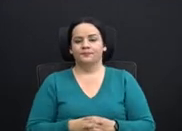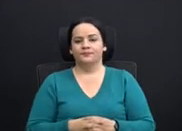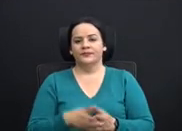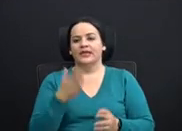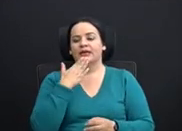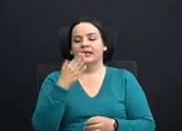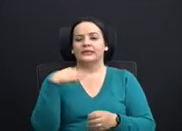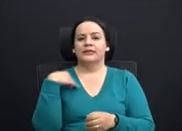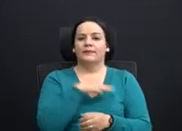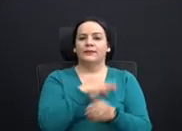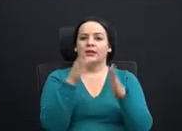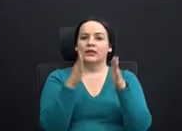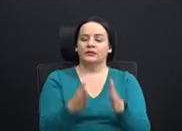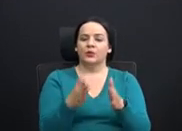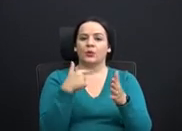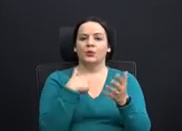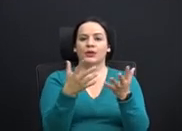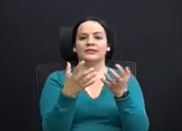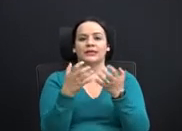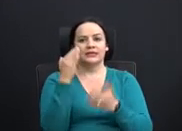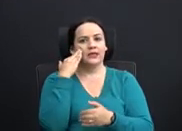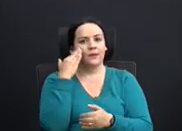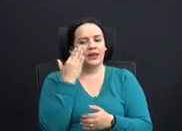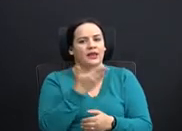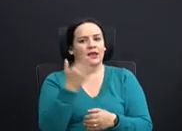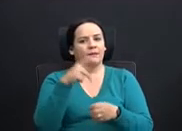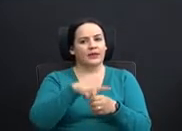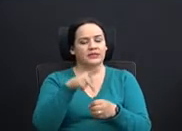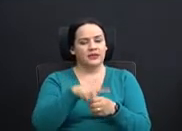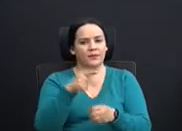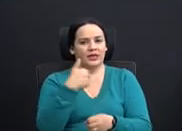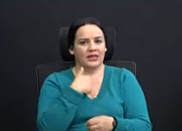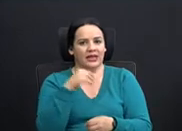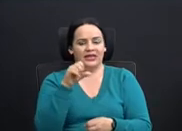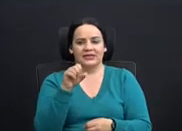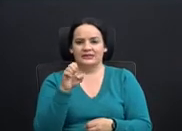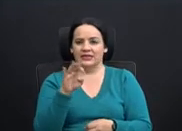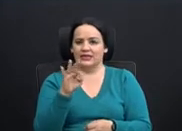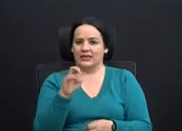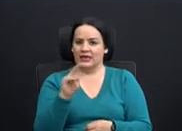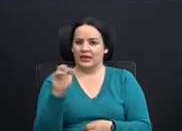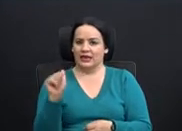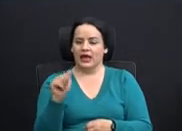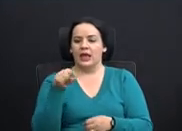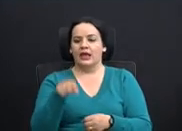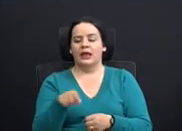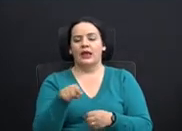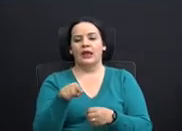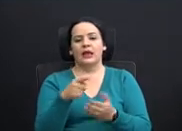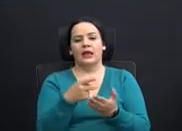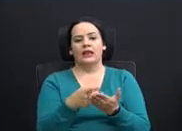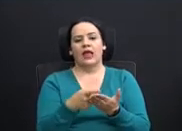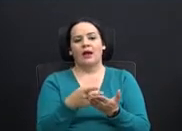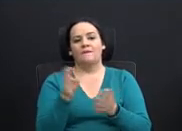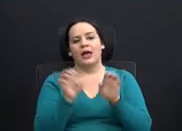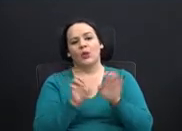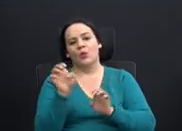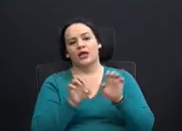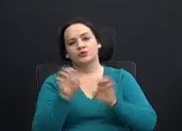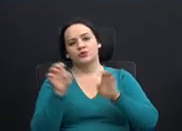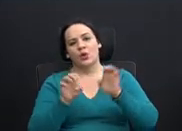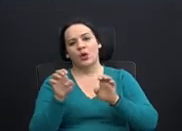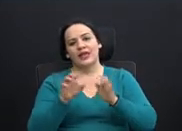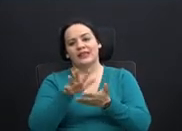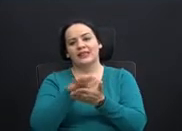Gracias, ministro. Quisiera saber también qué participación ha tenido CETENA en la valoración del daño ambiental que hasta ahora tenemos.